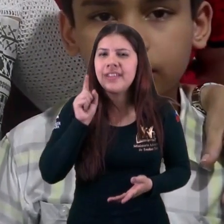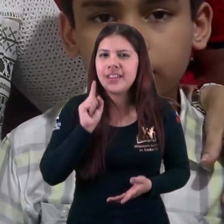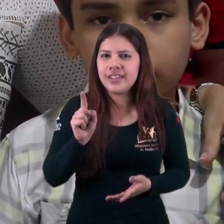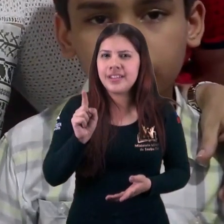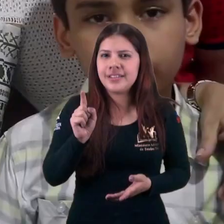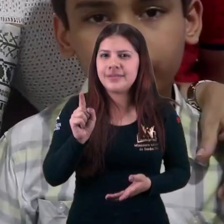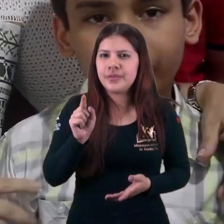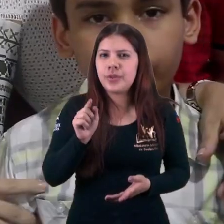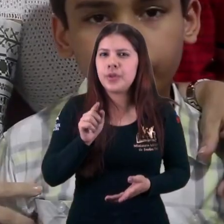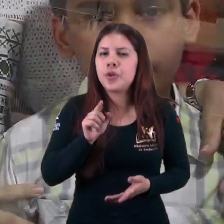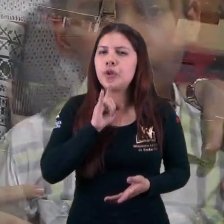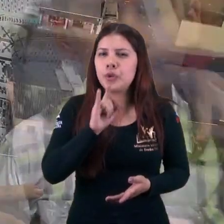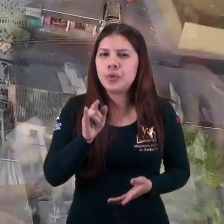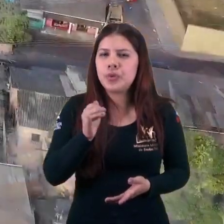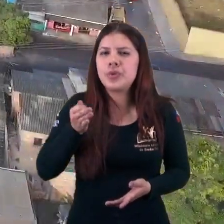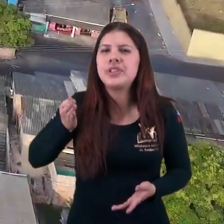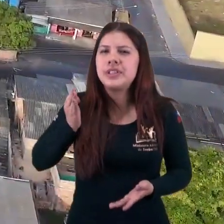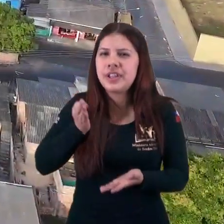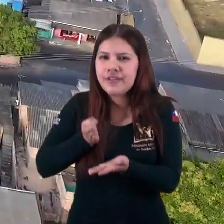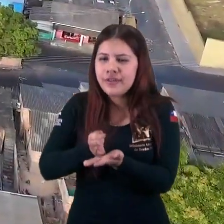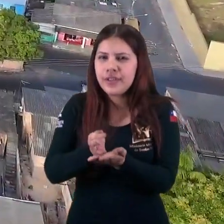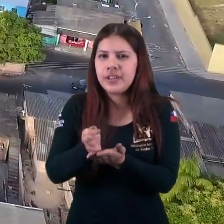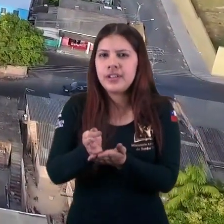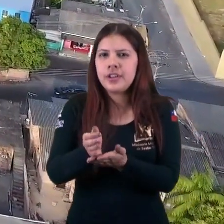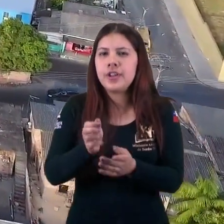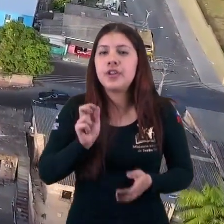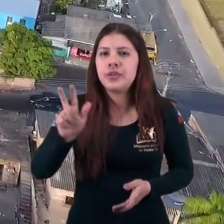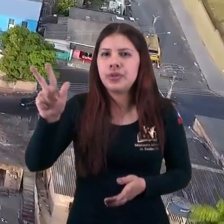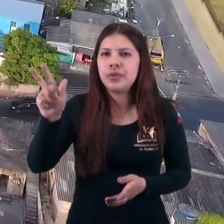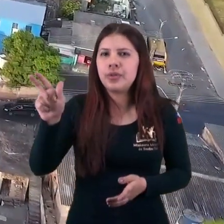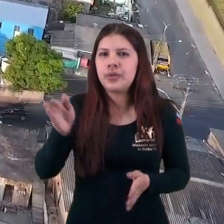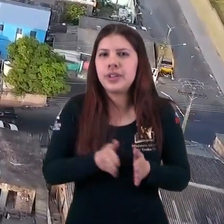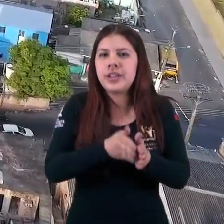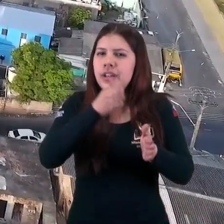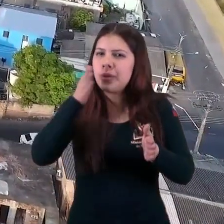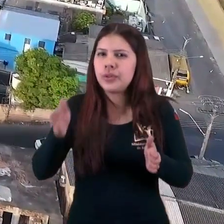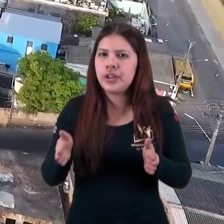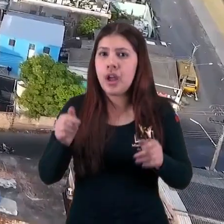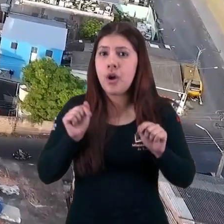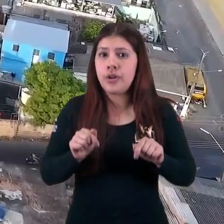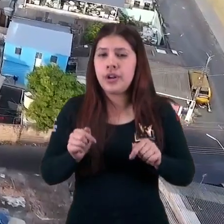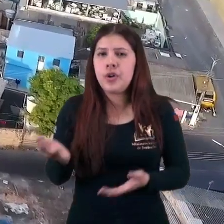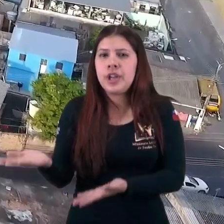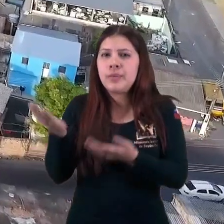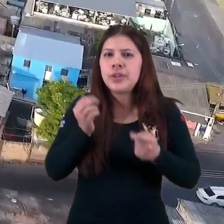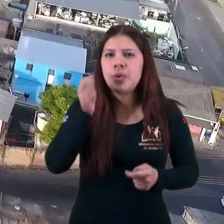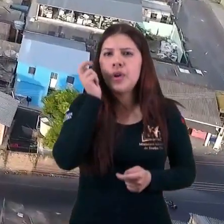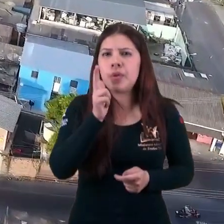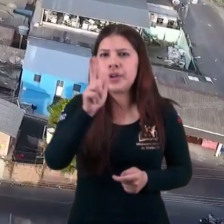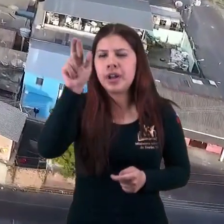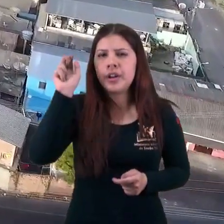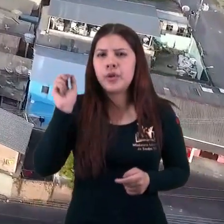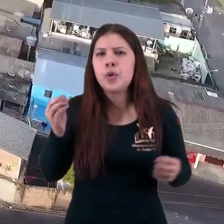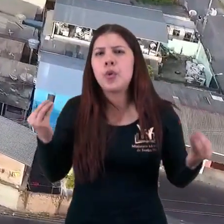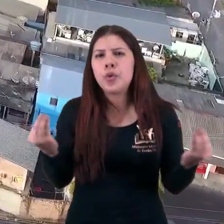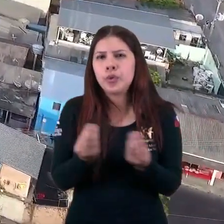Dios estará contigo. Y ahora, los invito a adorar juntos a nuestro Dios, a través